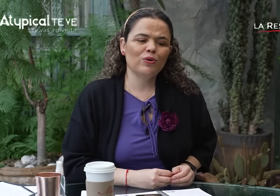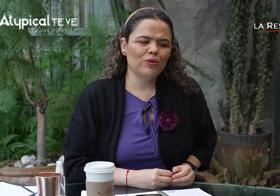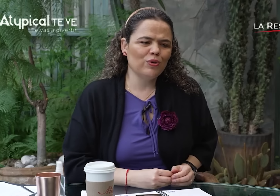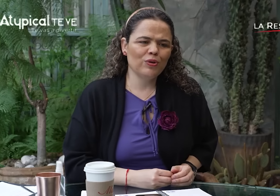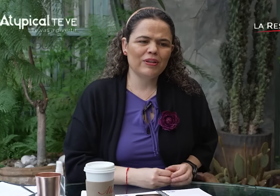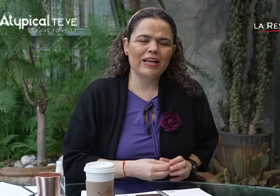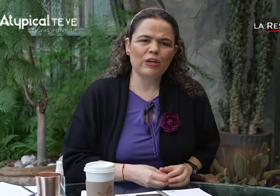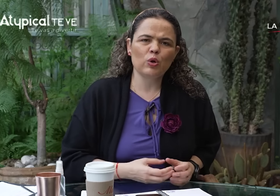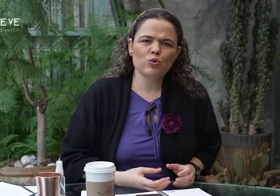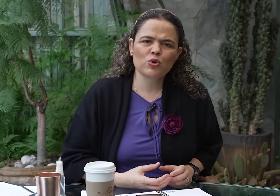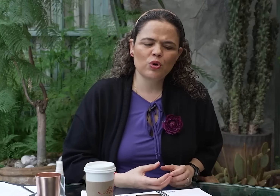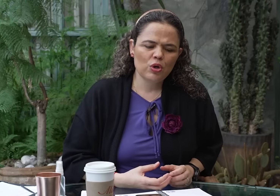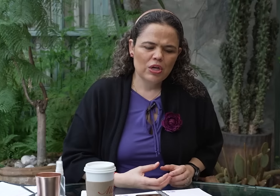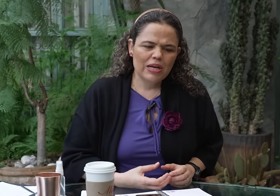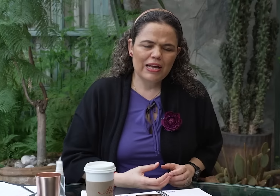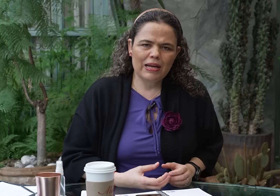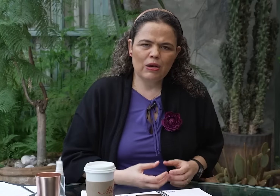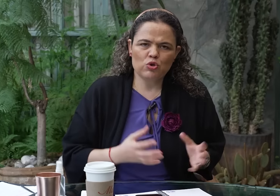México, ¿no?